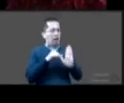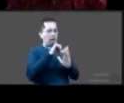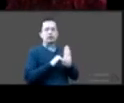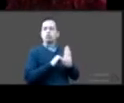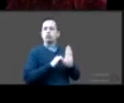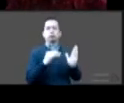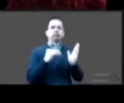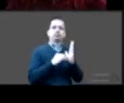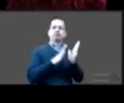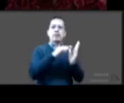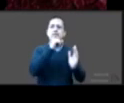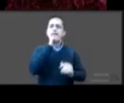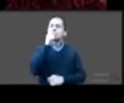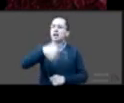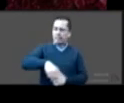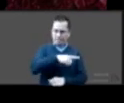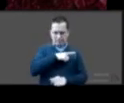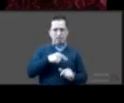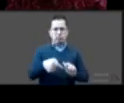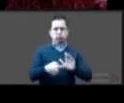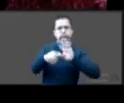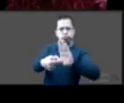el siguiente, que es el